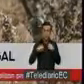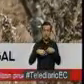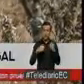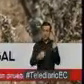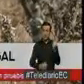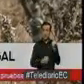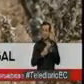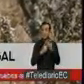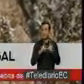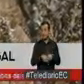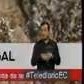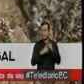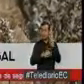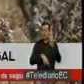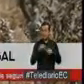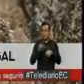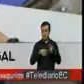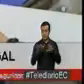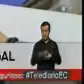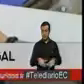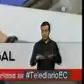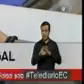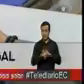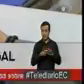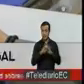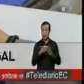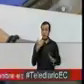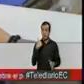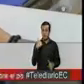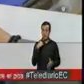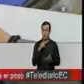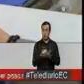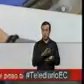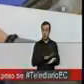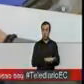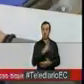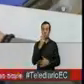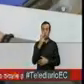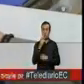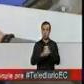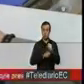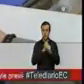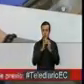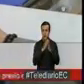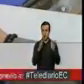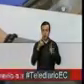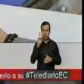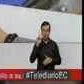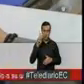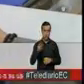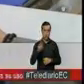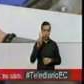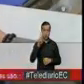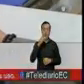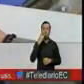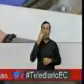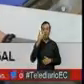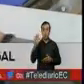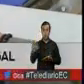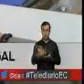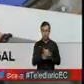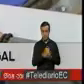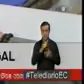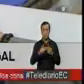favorable para iniciar la construcción de la mina. Tenemos un proyecto para 12 años. Con 2.2 millones de reservas de oro